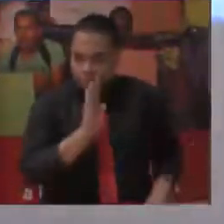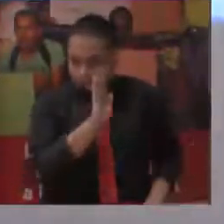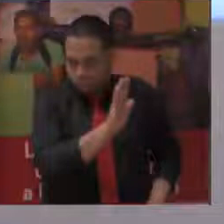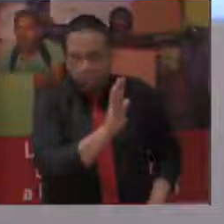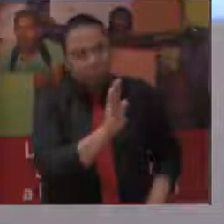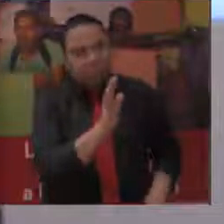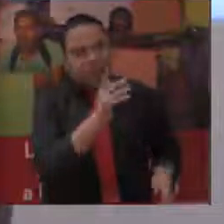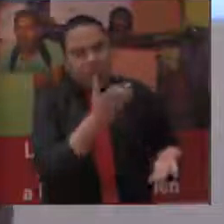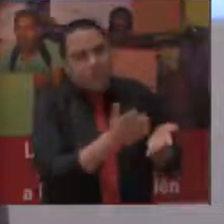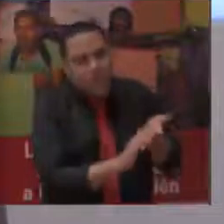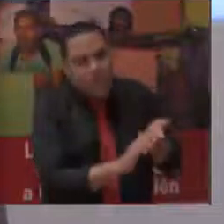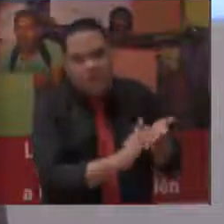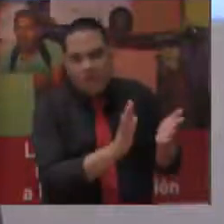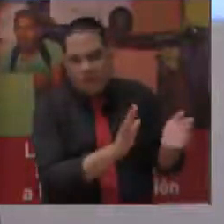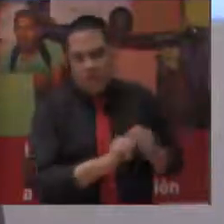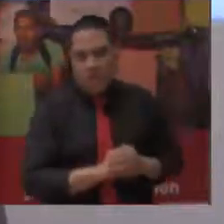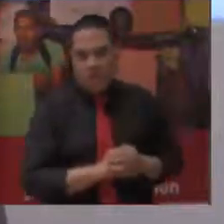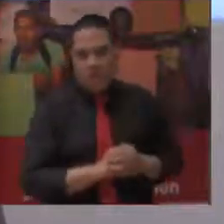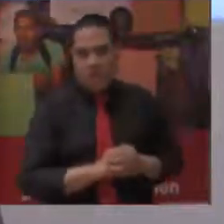La experiencia